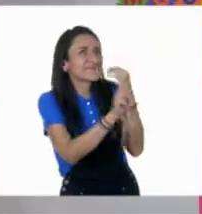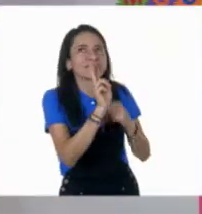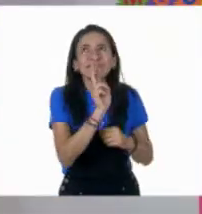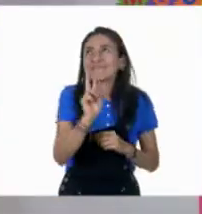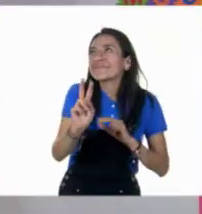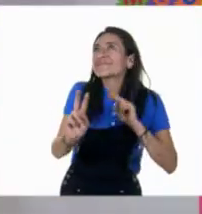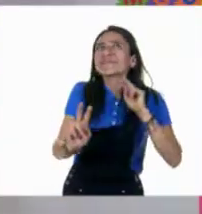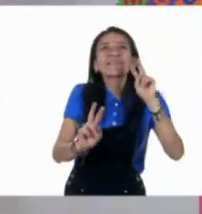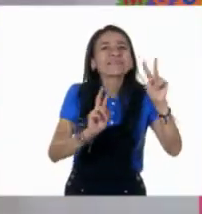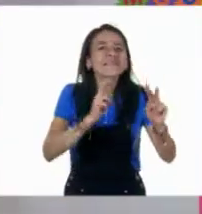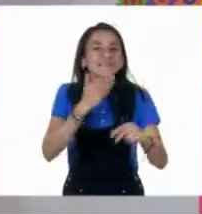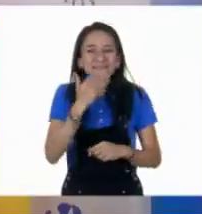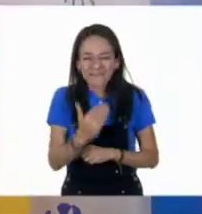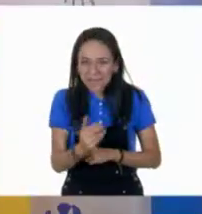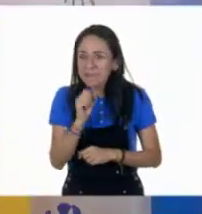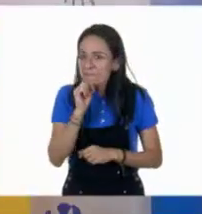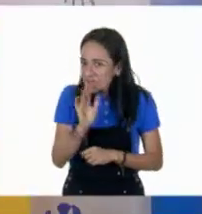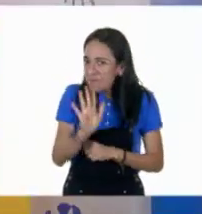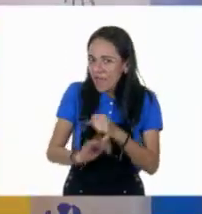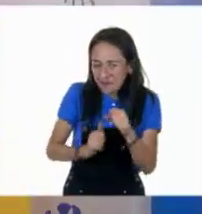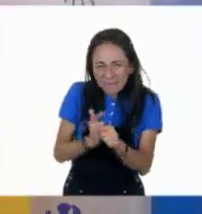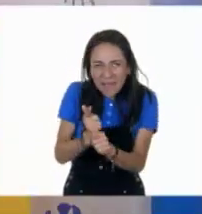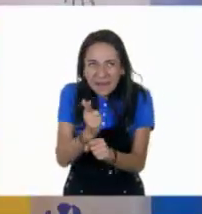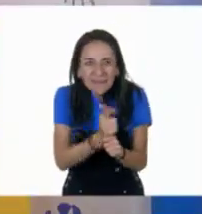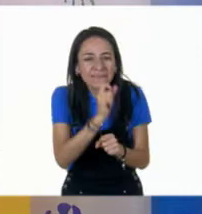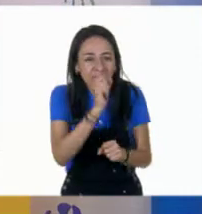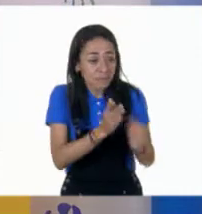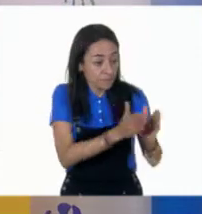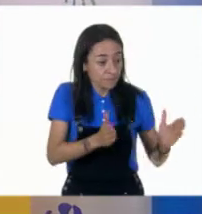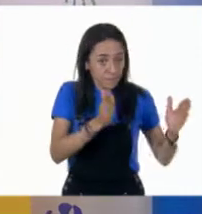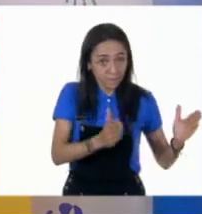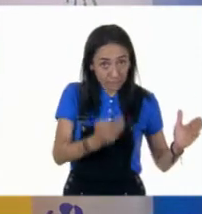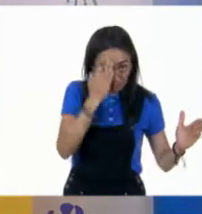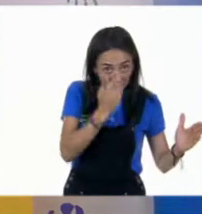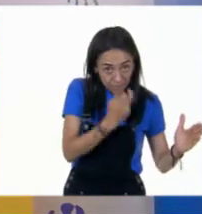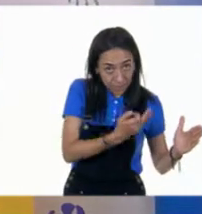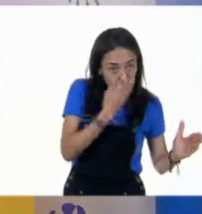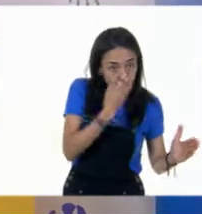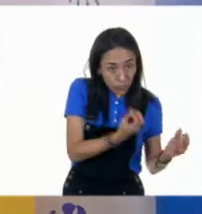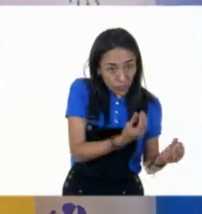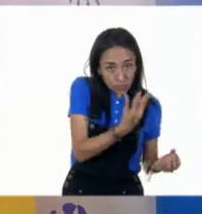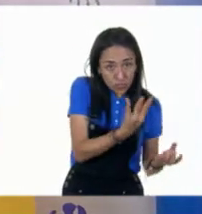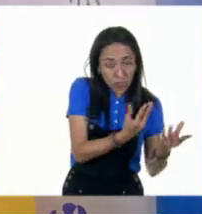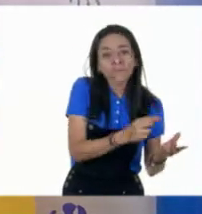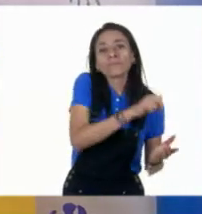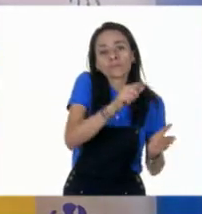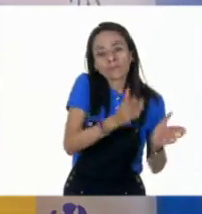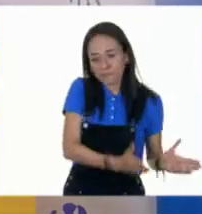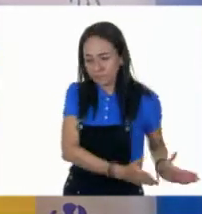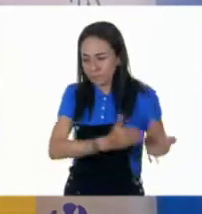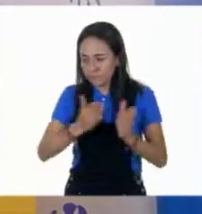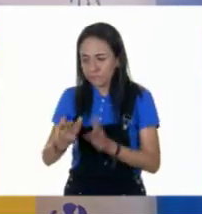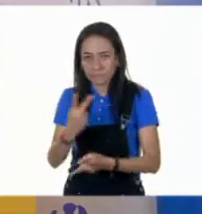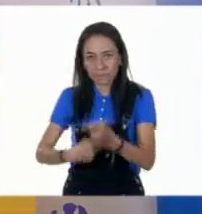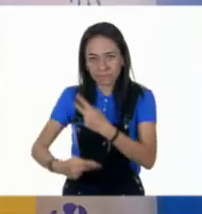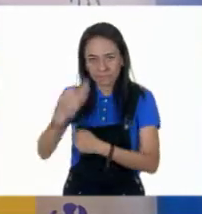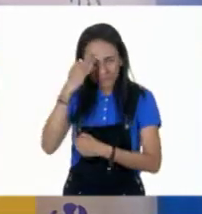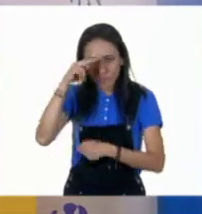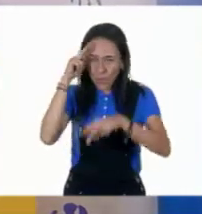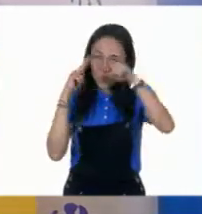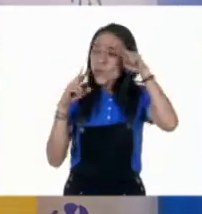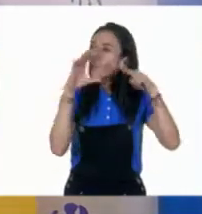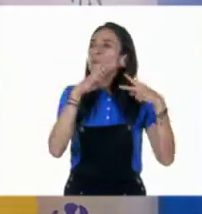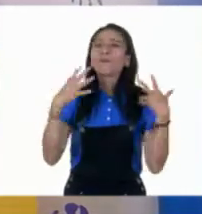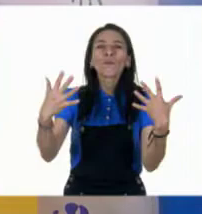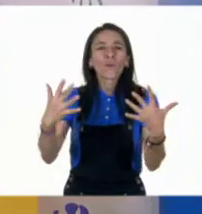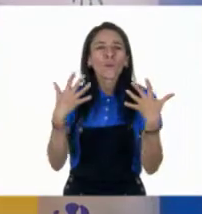mucho movimiento a los animales. Después de que tenemos la primavera, llega el verano y seguramente lo van a recordar porque son las vacaciones,